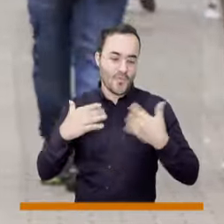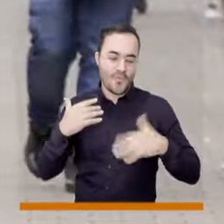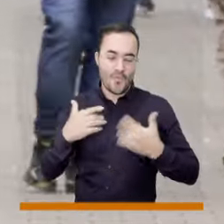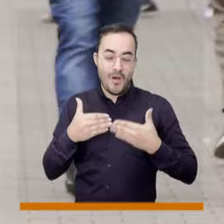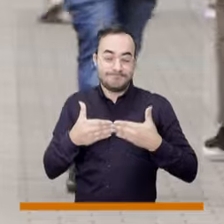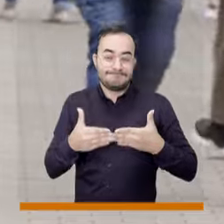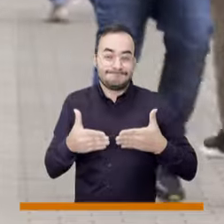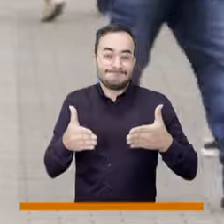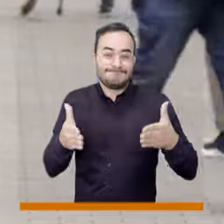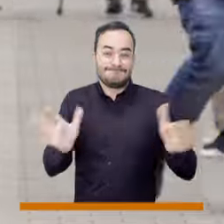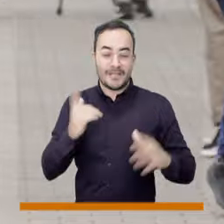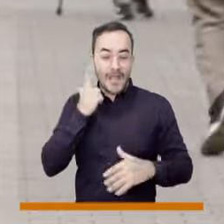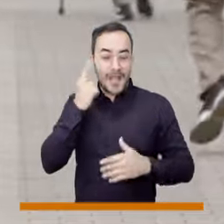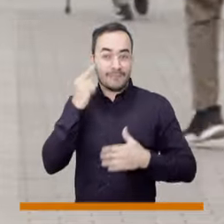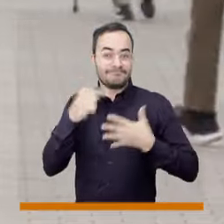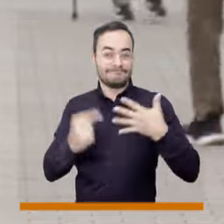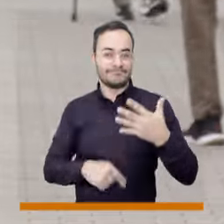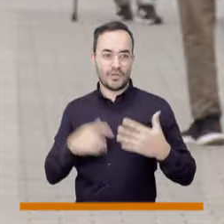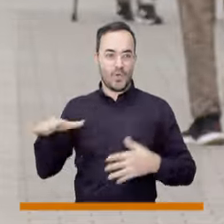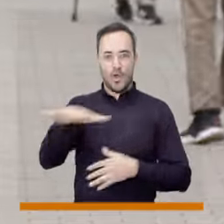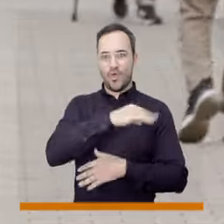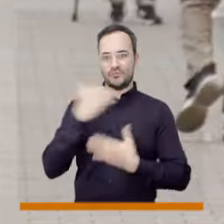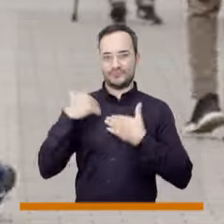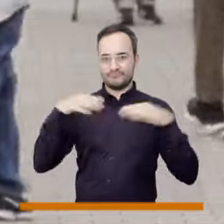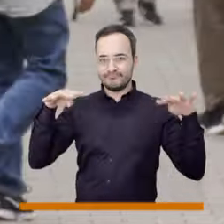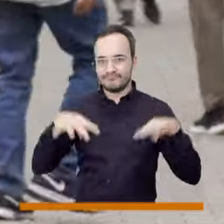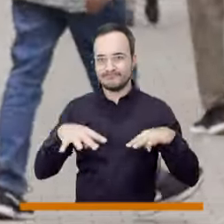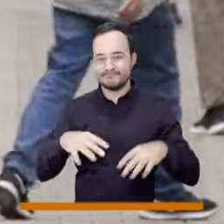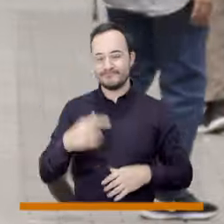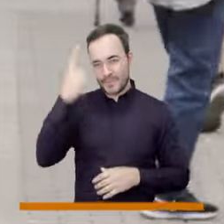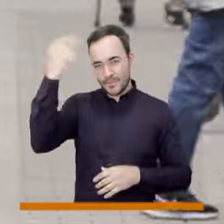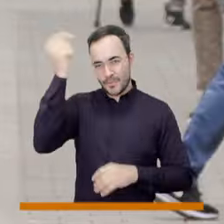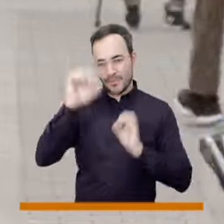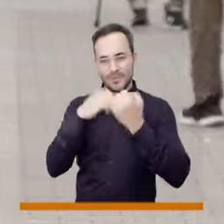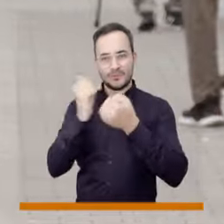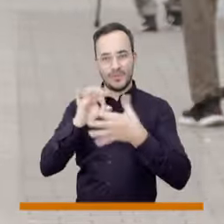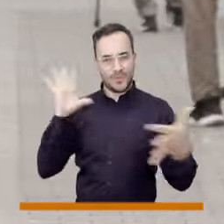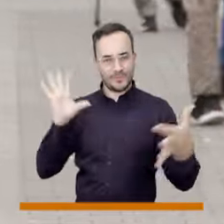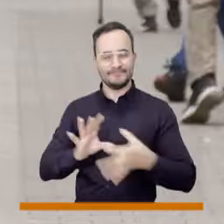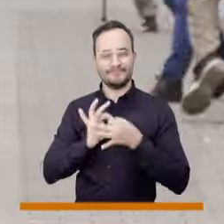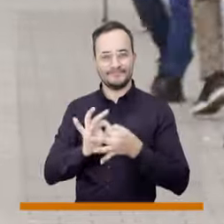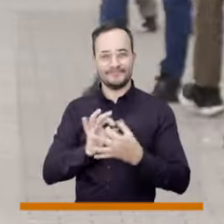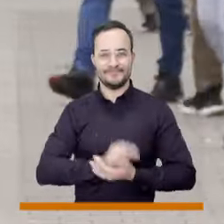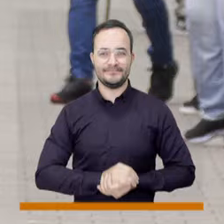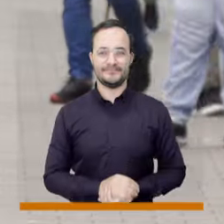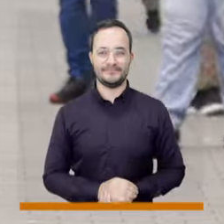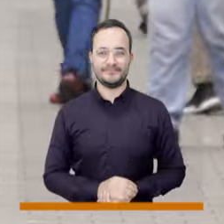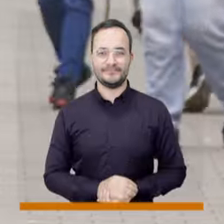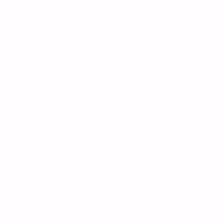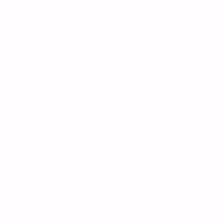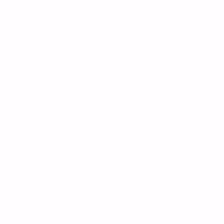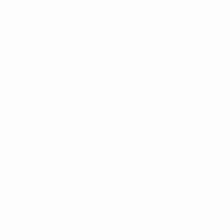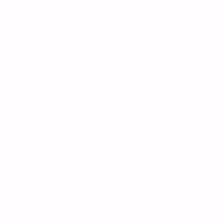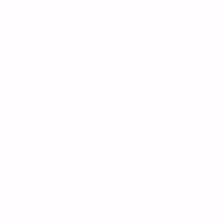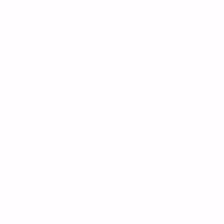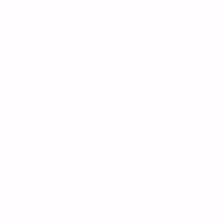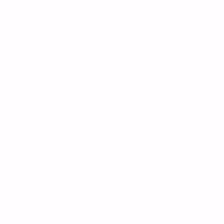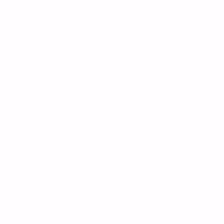éxito apenas comienzan. Y nosotros debemos de estar ahí, porque el Consejo somos tú y yo.